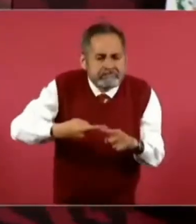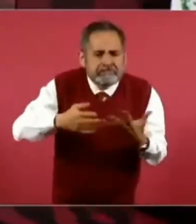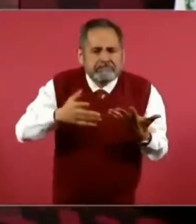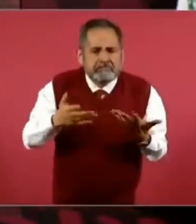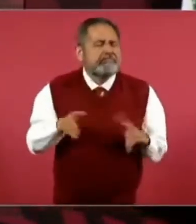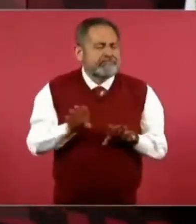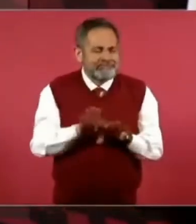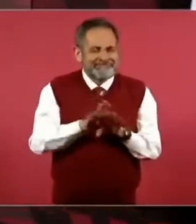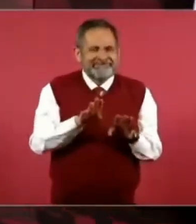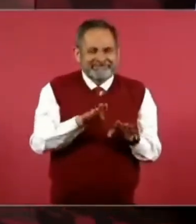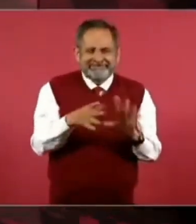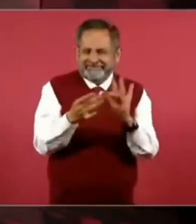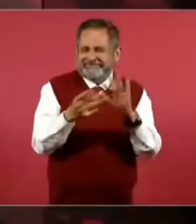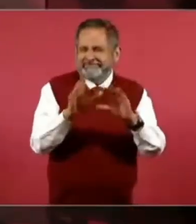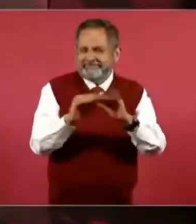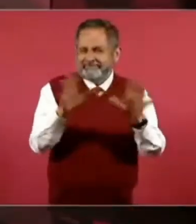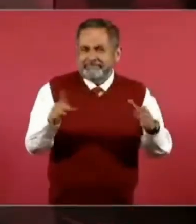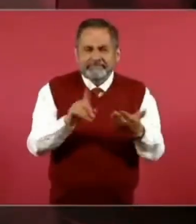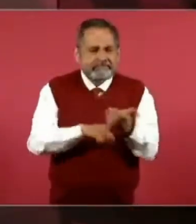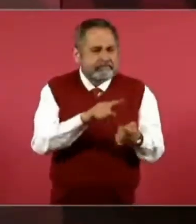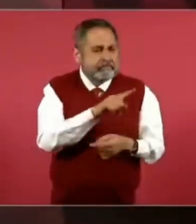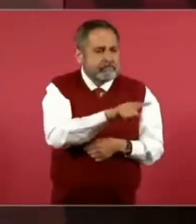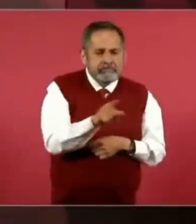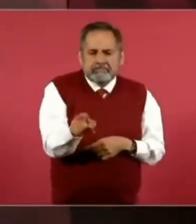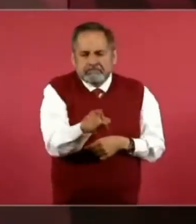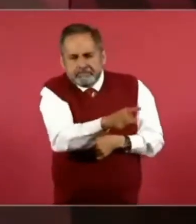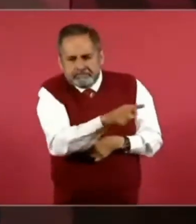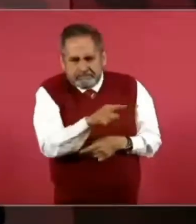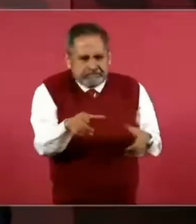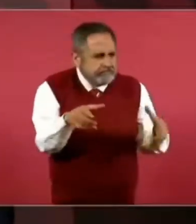eran los intermediarios,